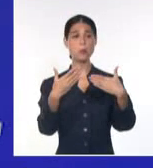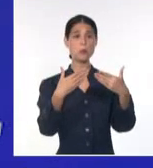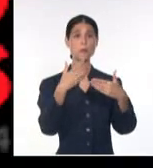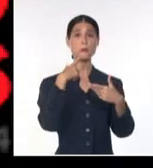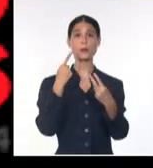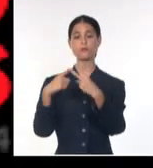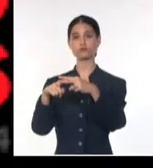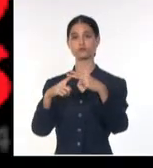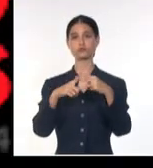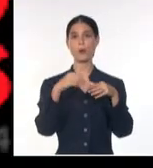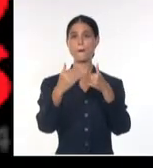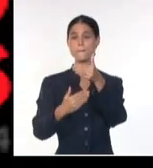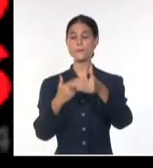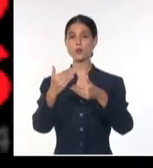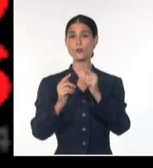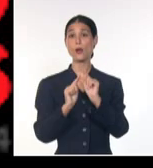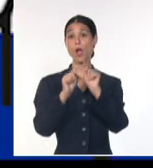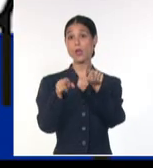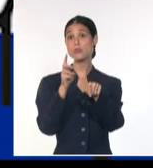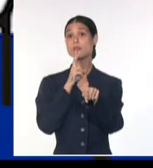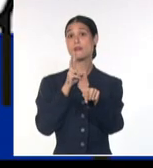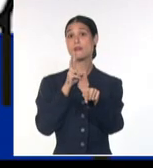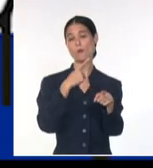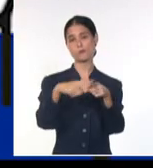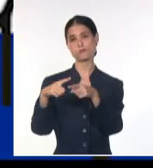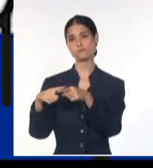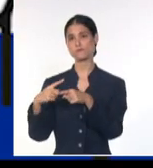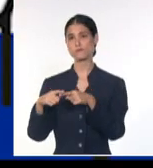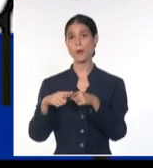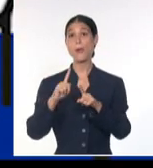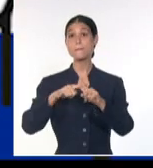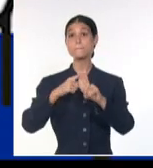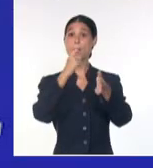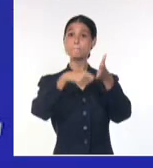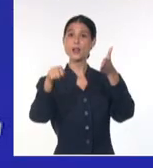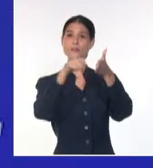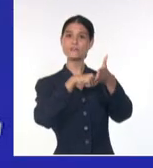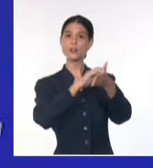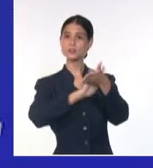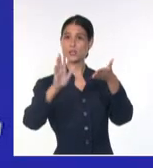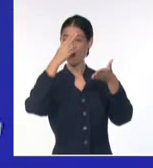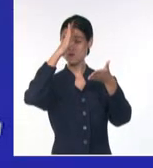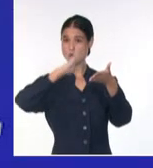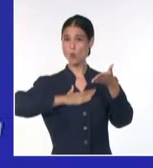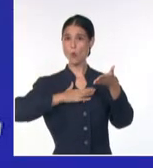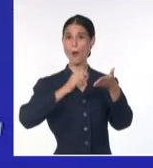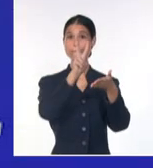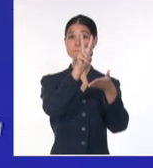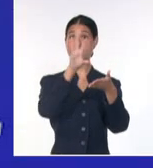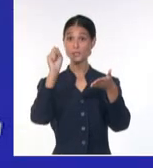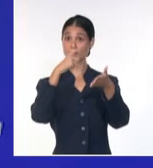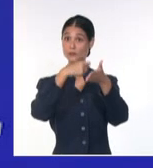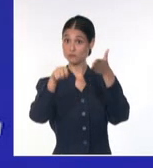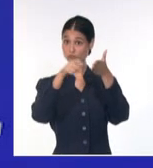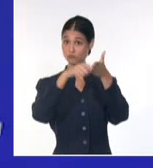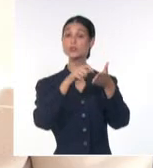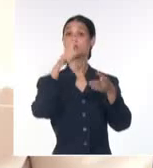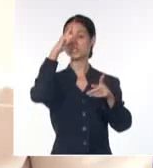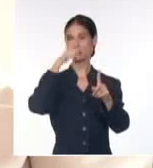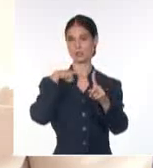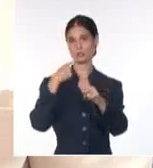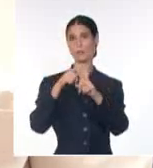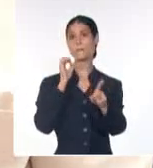cuenta del delegado a sus electores, planificada para iniciar en el país el 20 de septiembre. Es